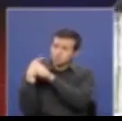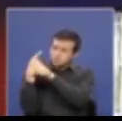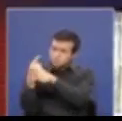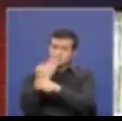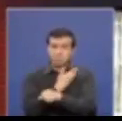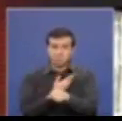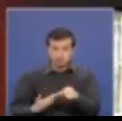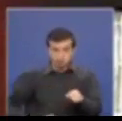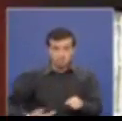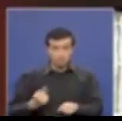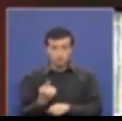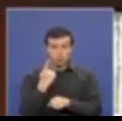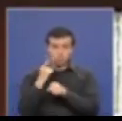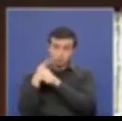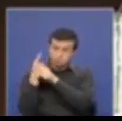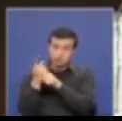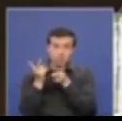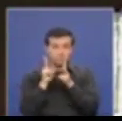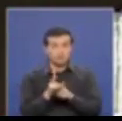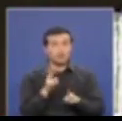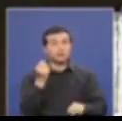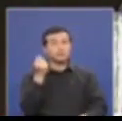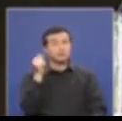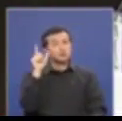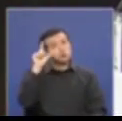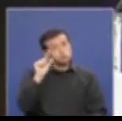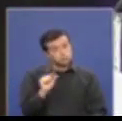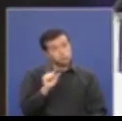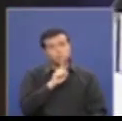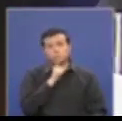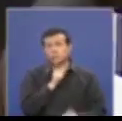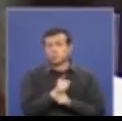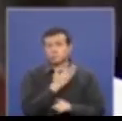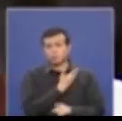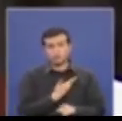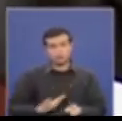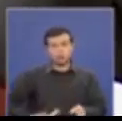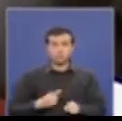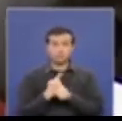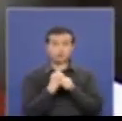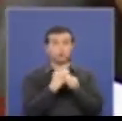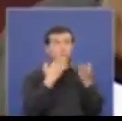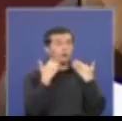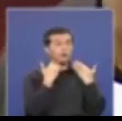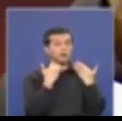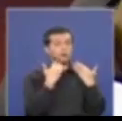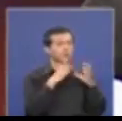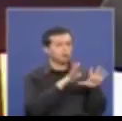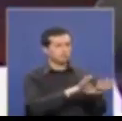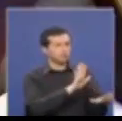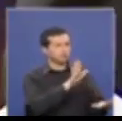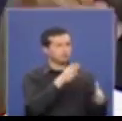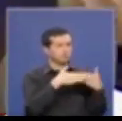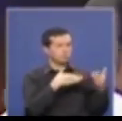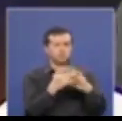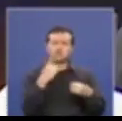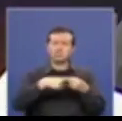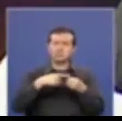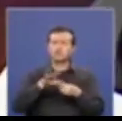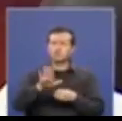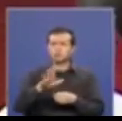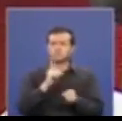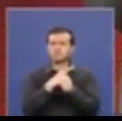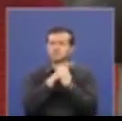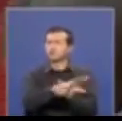el presidencial, algunas veces para ahorrar costos, para que el presidencial, si estaba en Guayaquil, no venga a Quito, cogía otro que estaba en Quito o